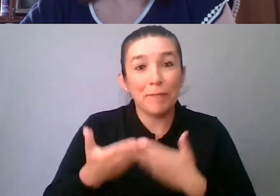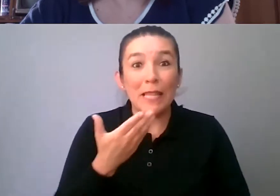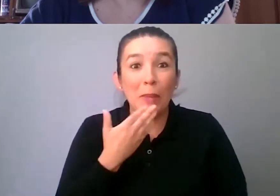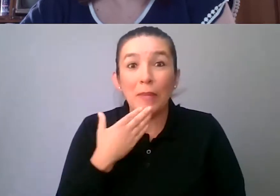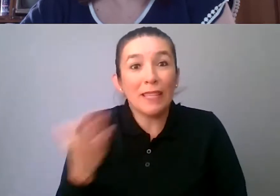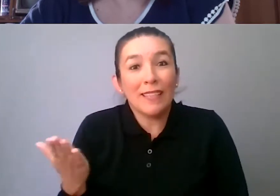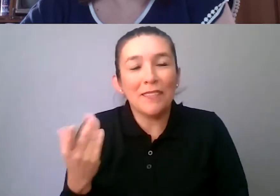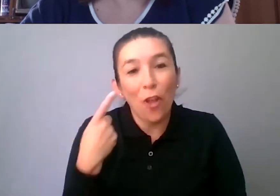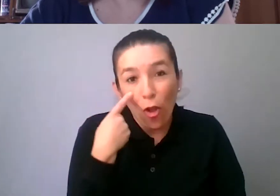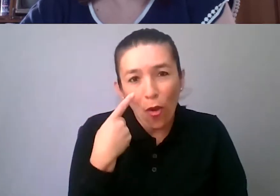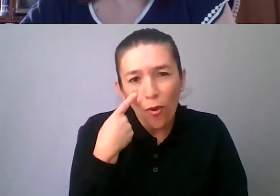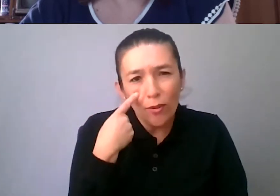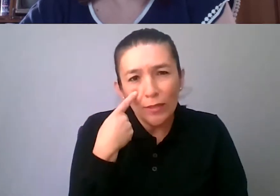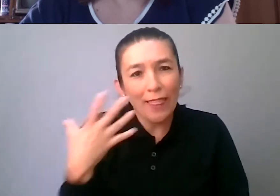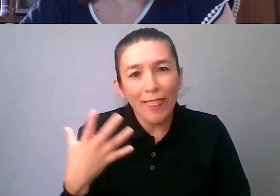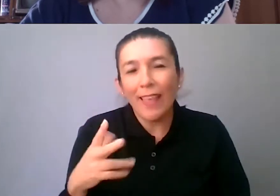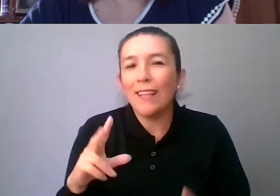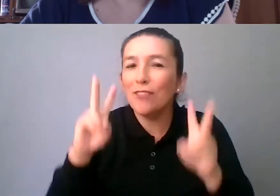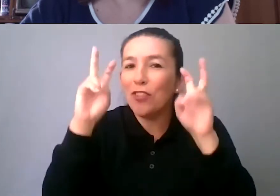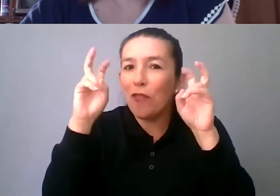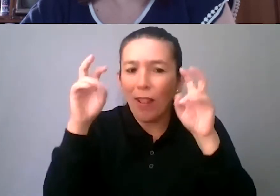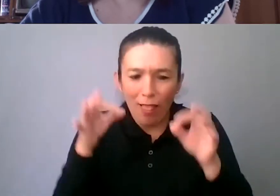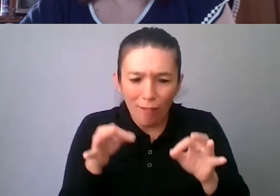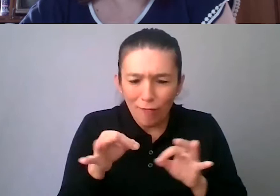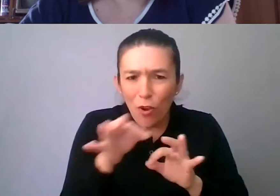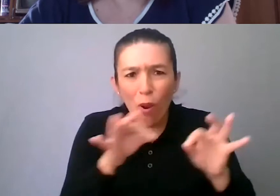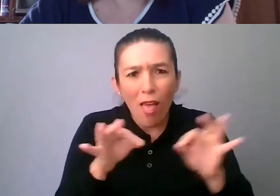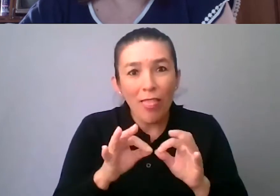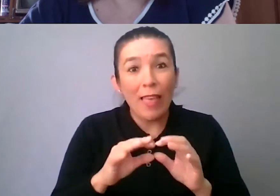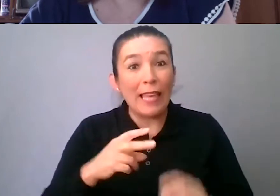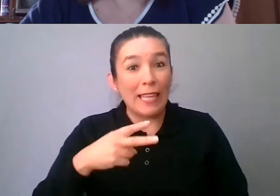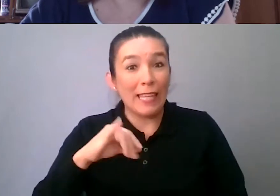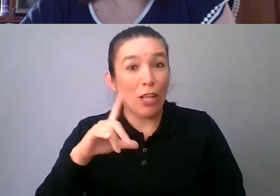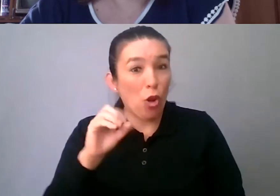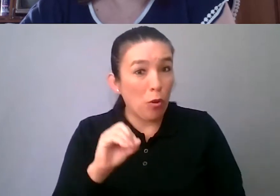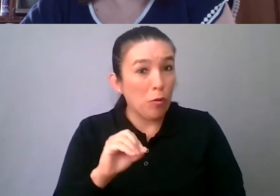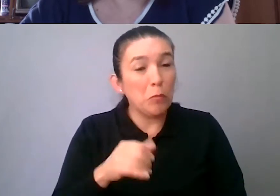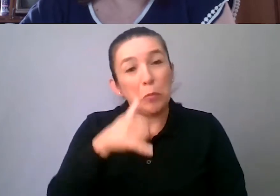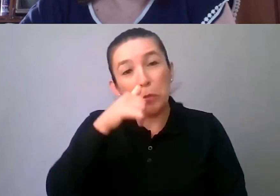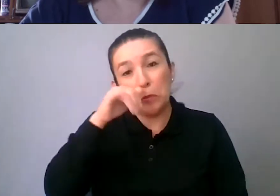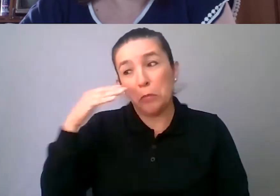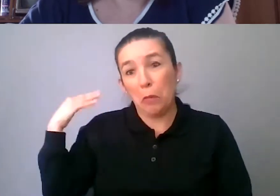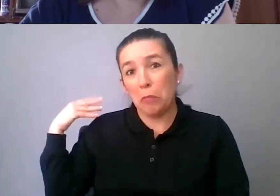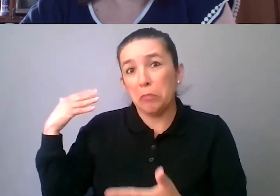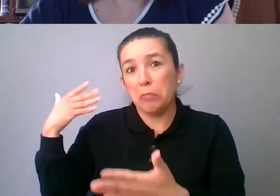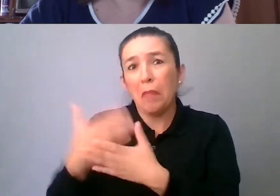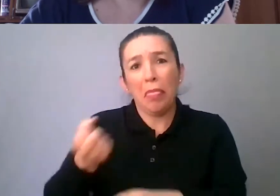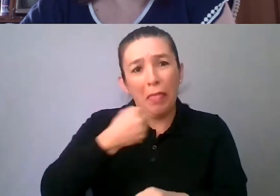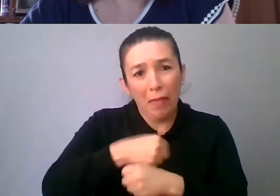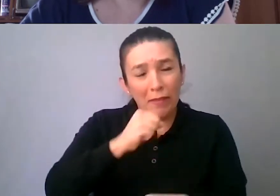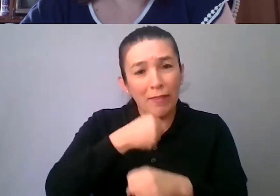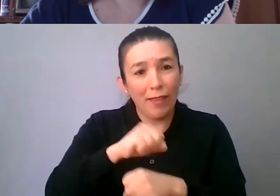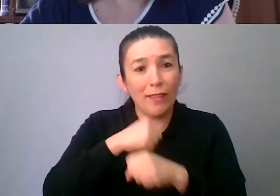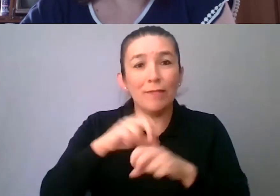conocer más sobre lo que son las figuras de hilo. El museo viene hace un tiempo realizando talleres